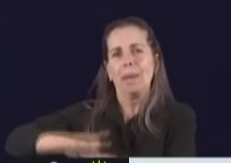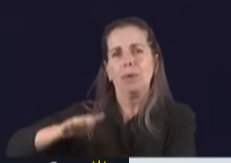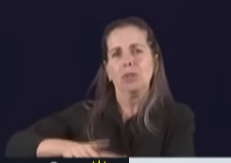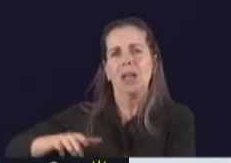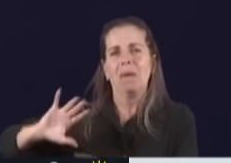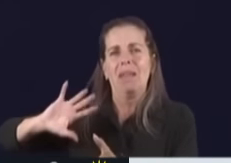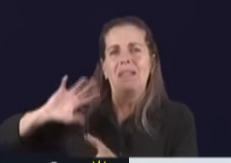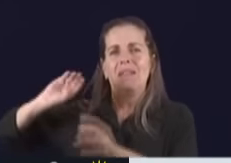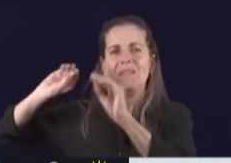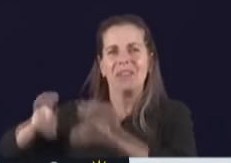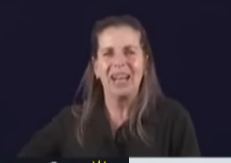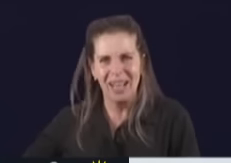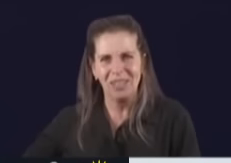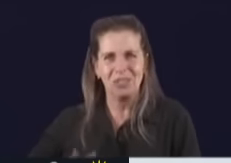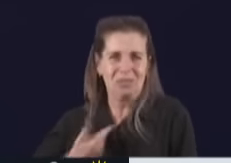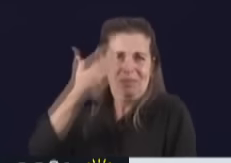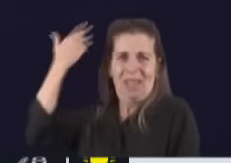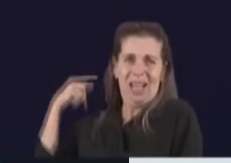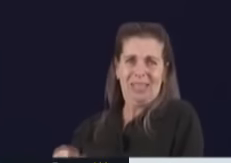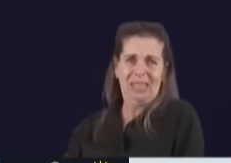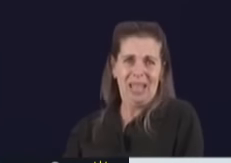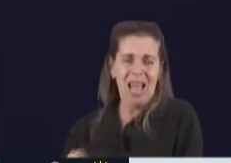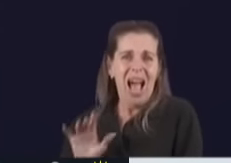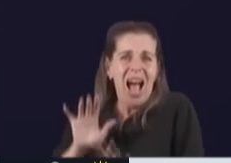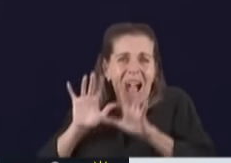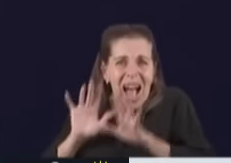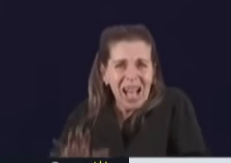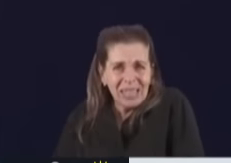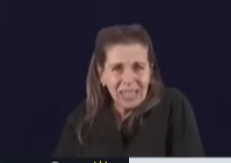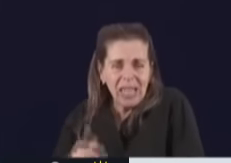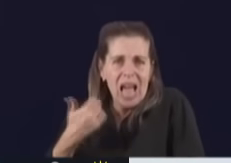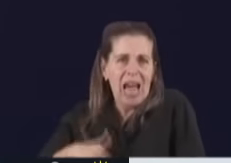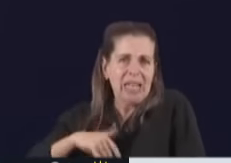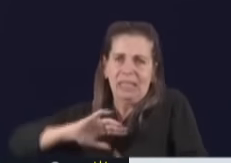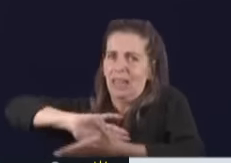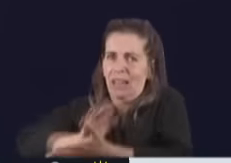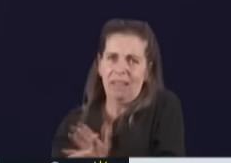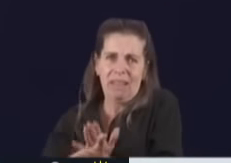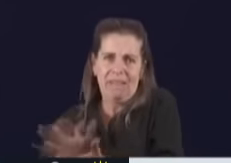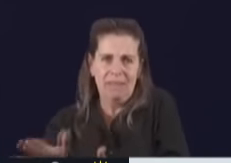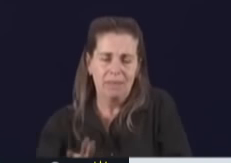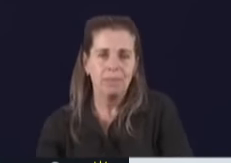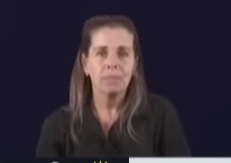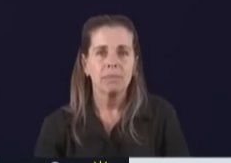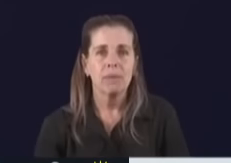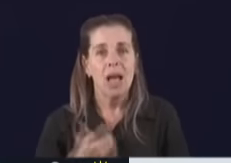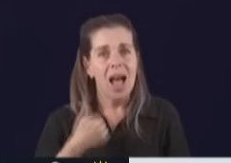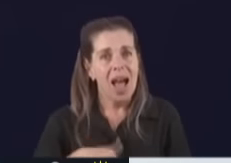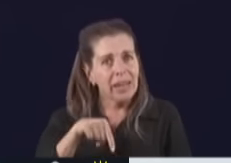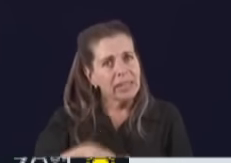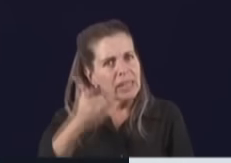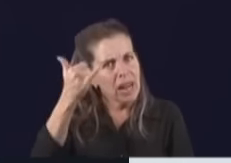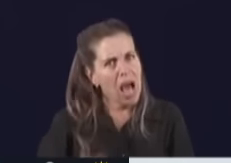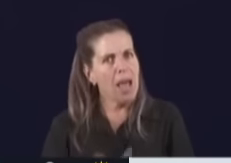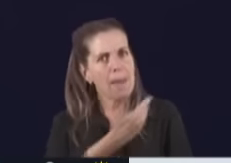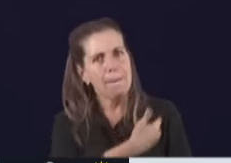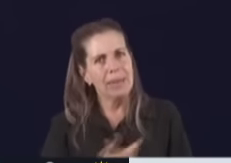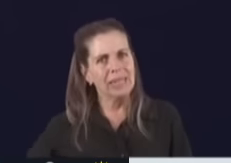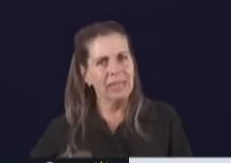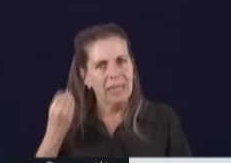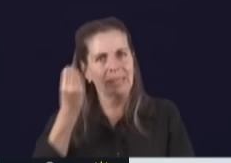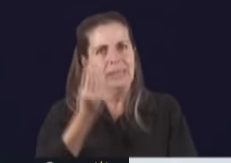Eso solo hubiera estirado la agonía de la destrucción del país. Argentina tuvo y tiene un presidente que prefiere decir una